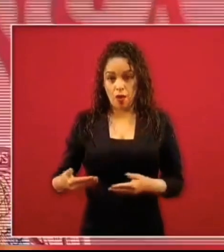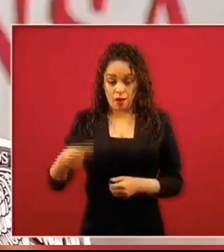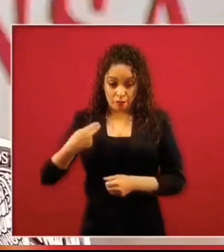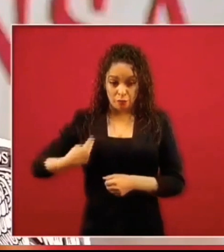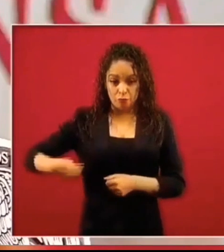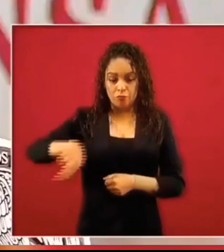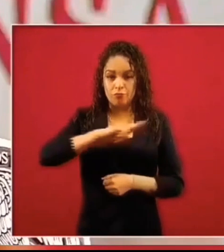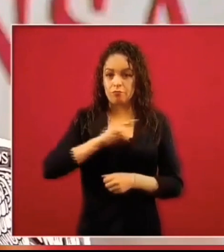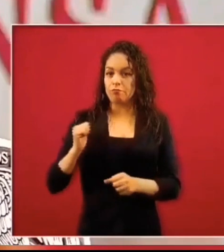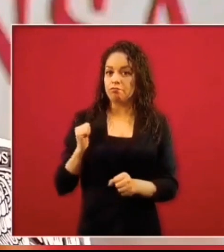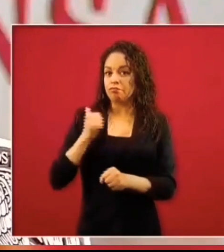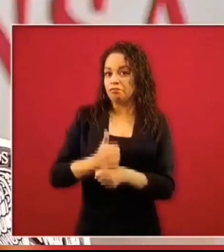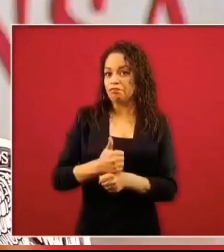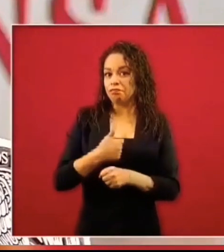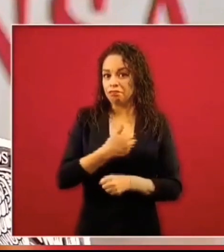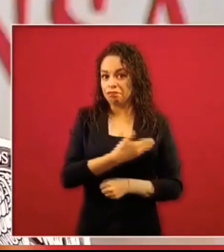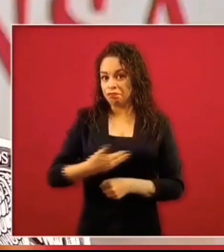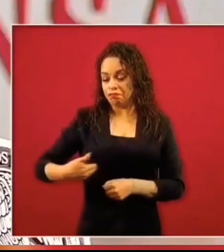Afortunadamente